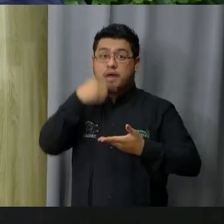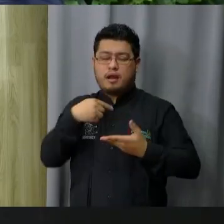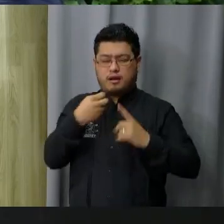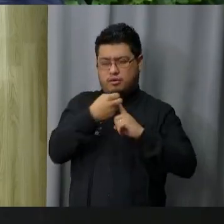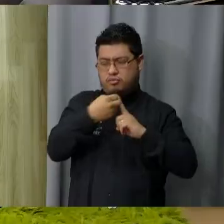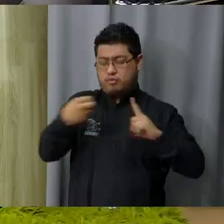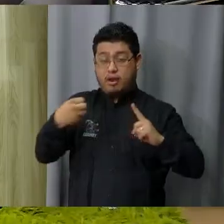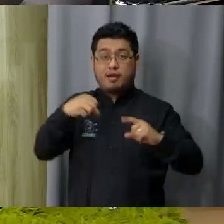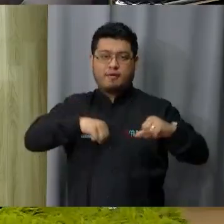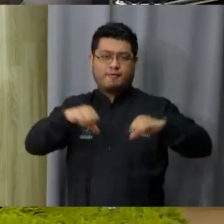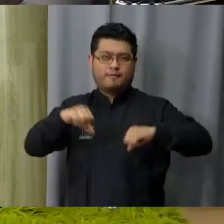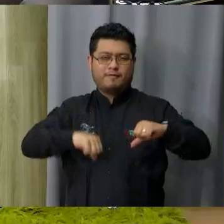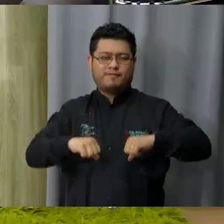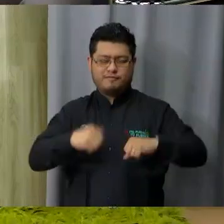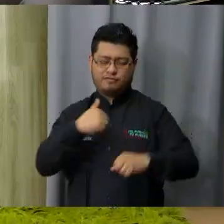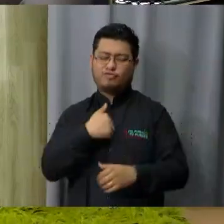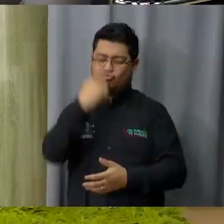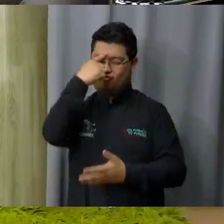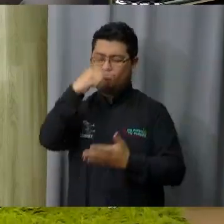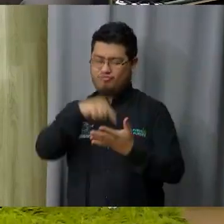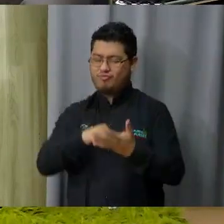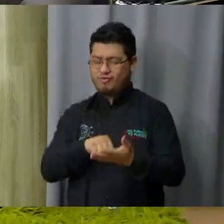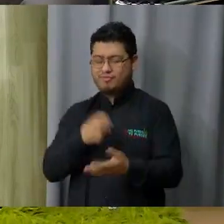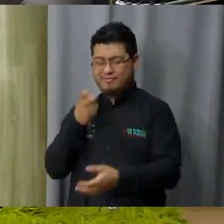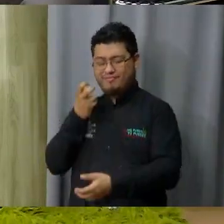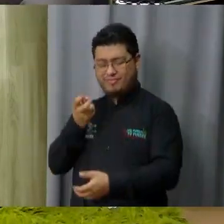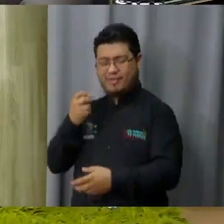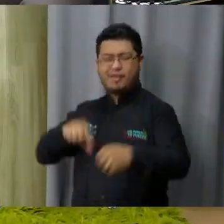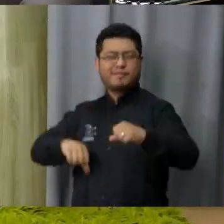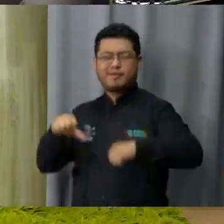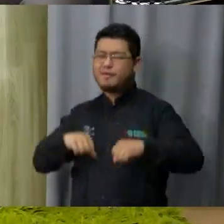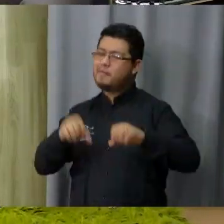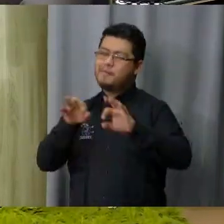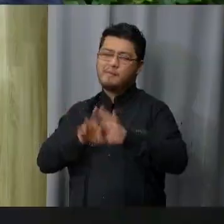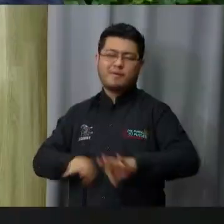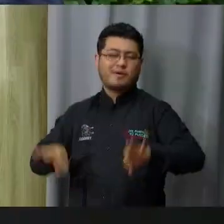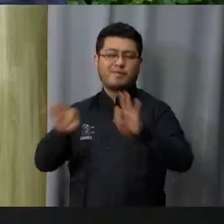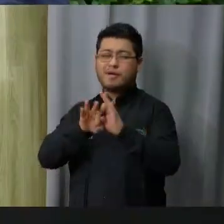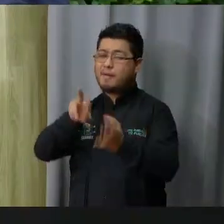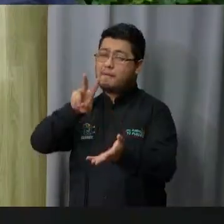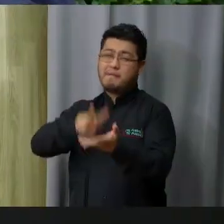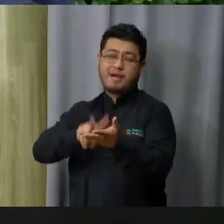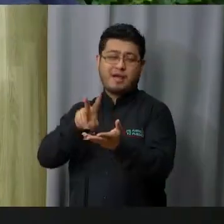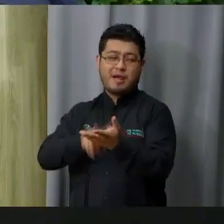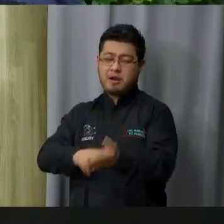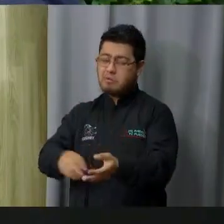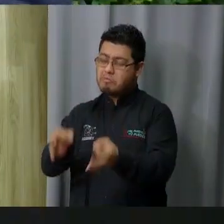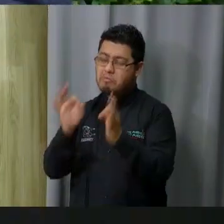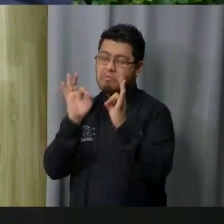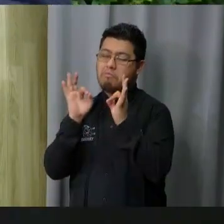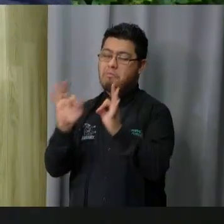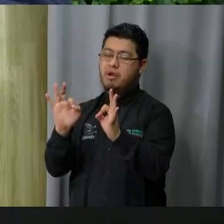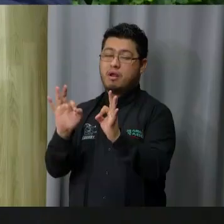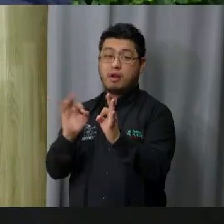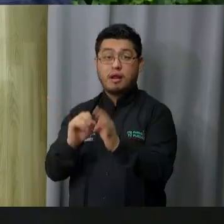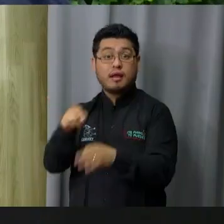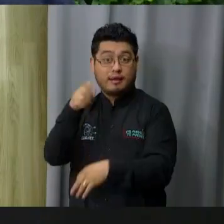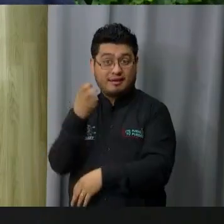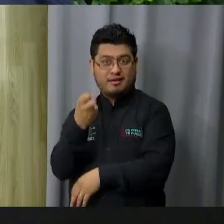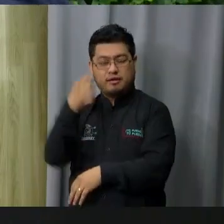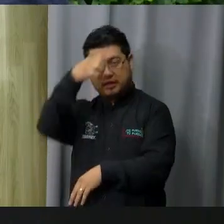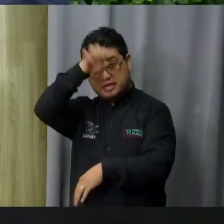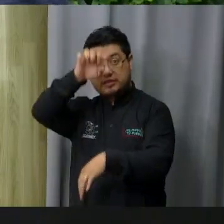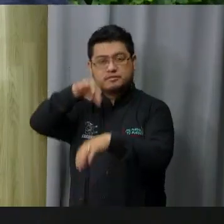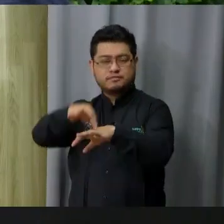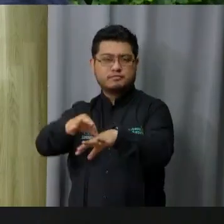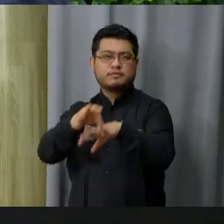creo que va a ser muy, muy significativa, muy emotiva. He tenido la experiencia pues con estos conversatorios. Sí. Bueno, ahorita vamos